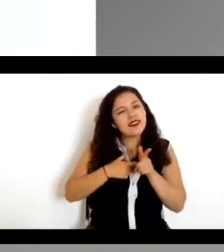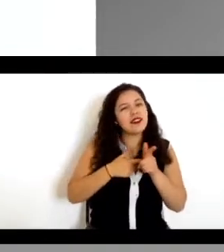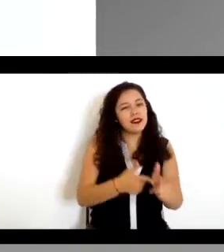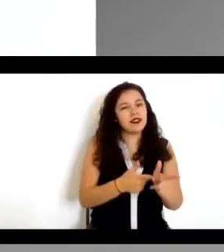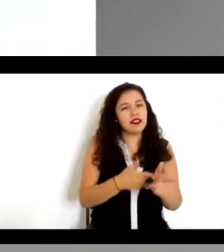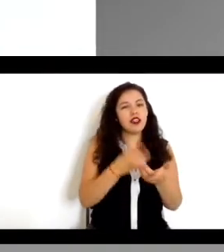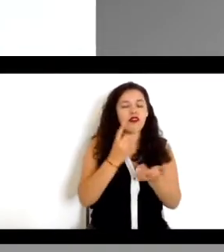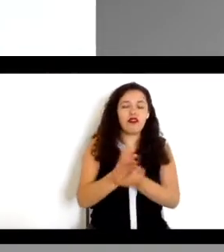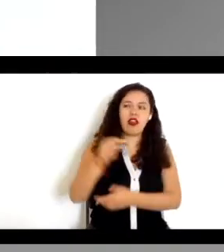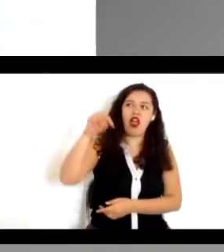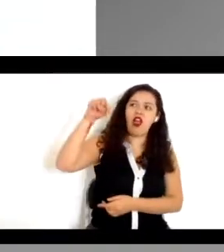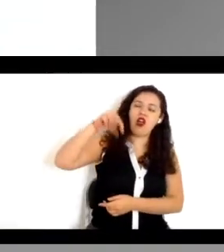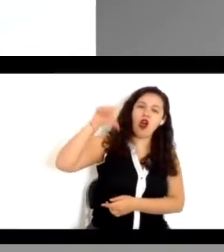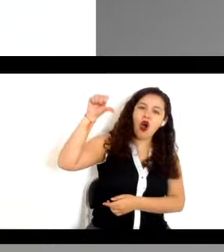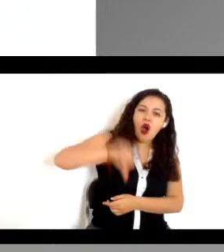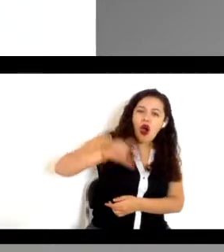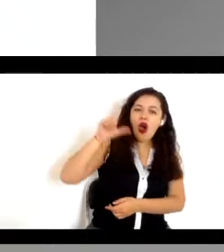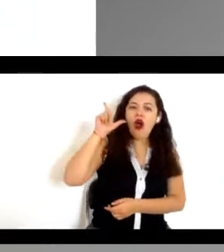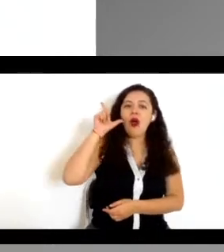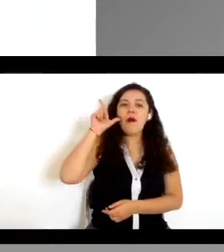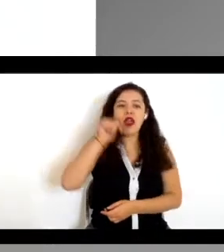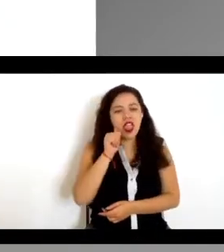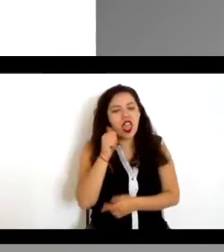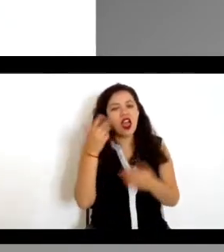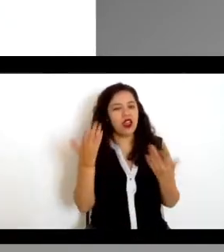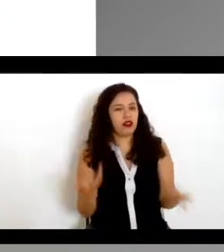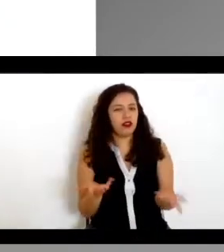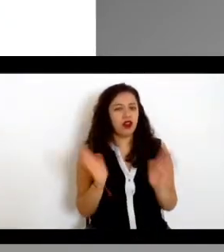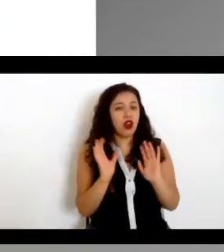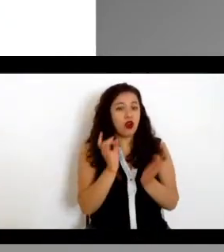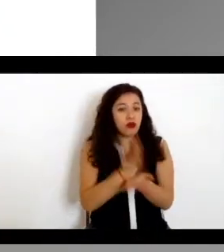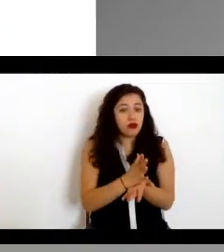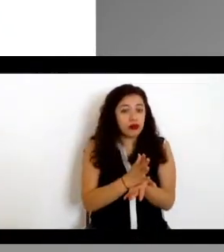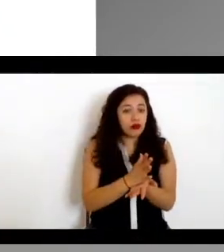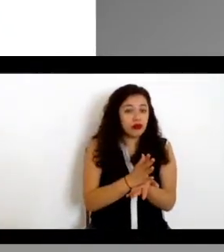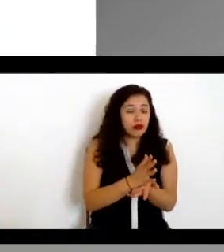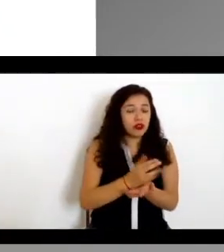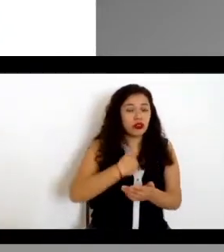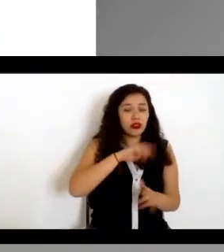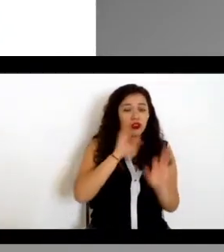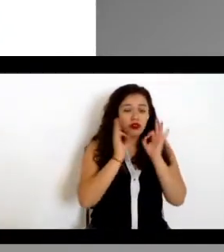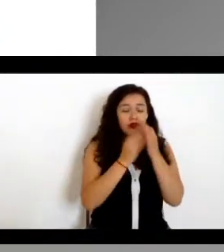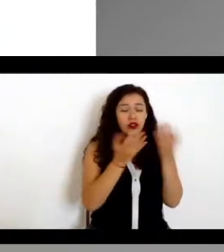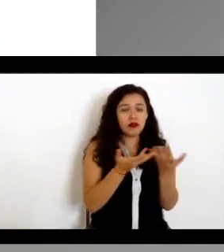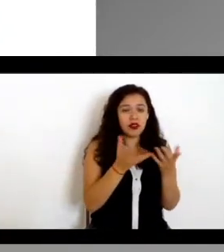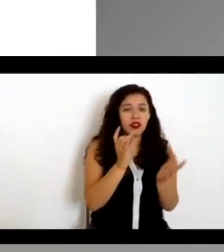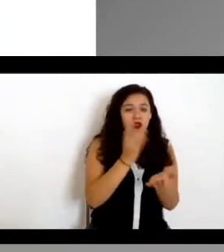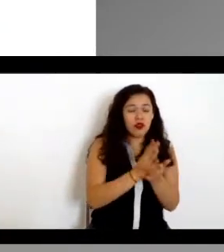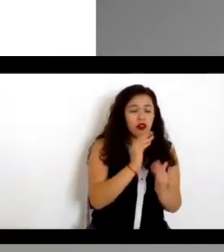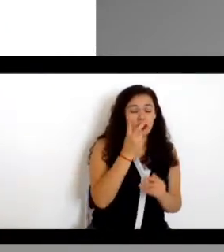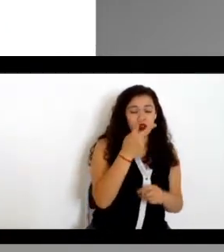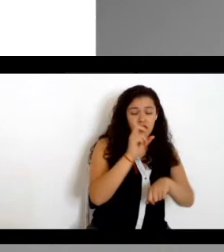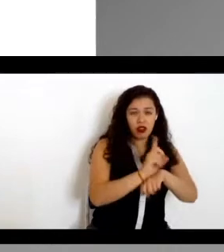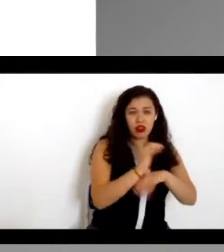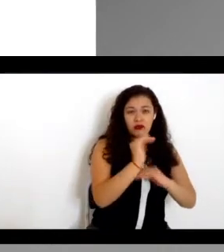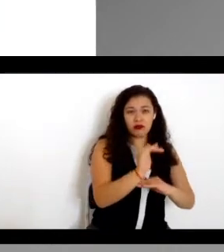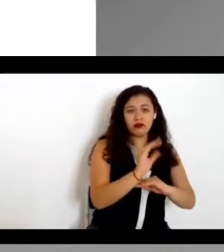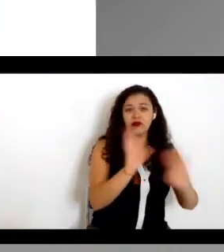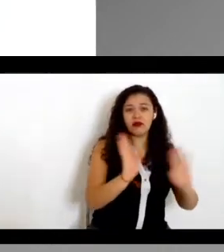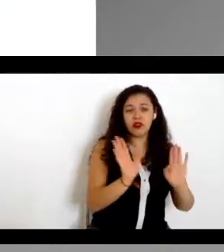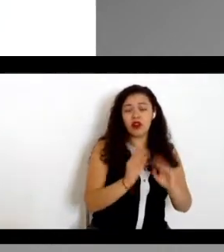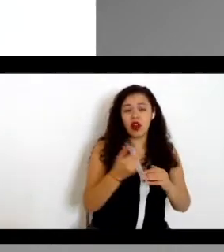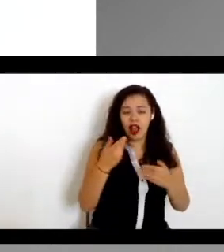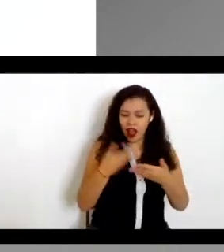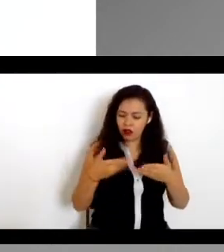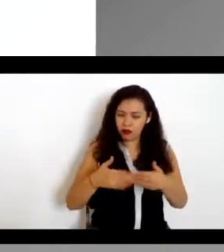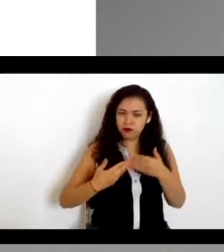día de hoy, el día de mañana, el trabajo de cómo vamos a hacerlo. Nosotros como Vida Independiente, que somos población con